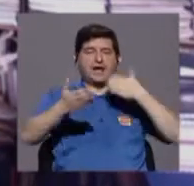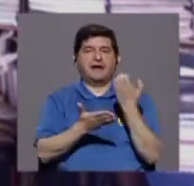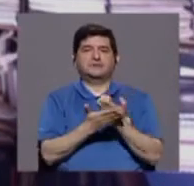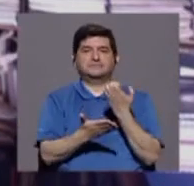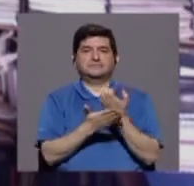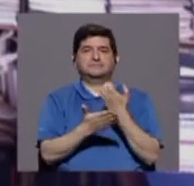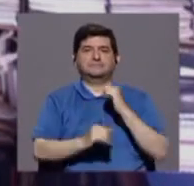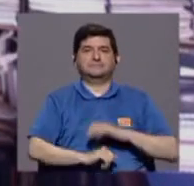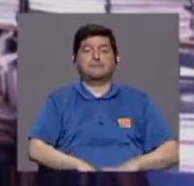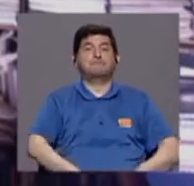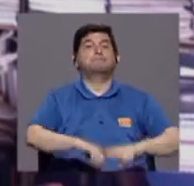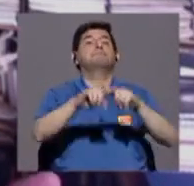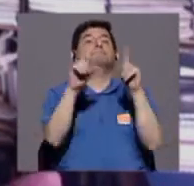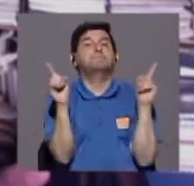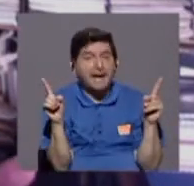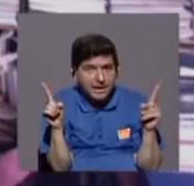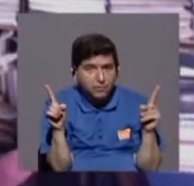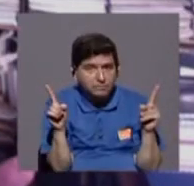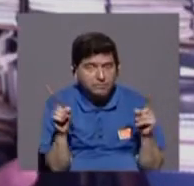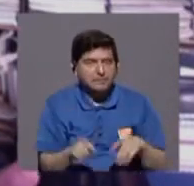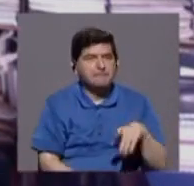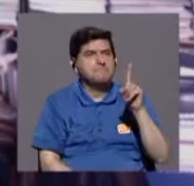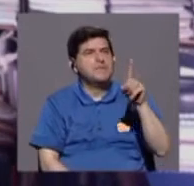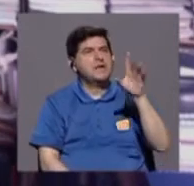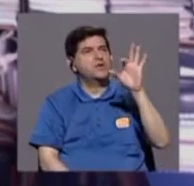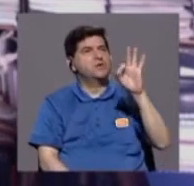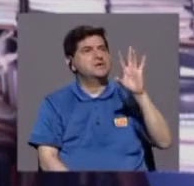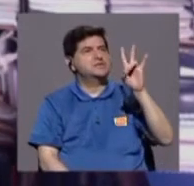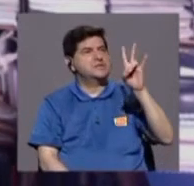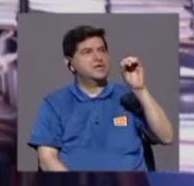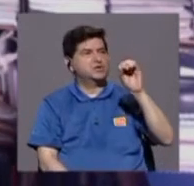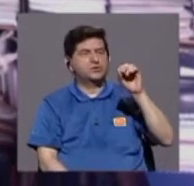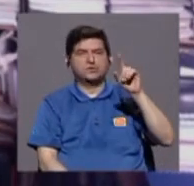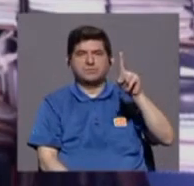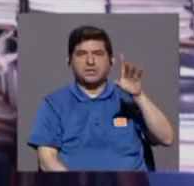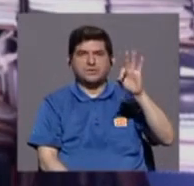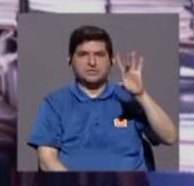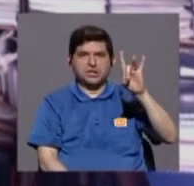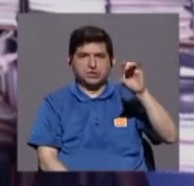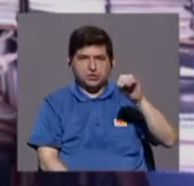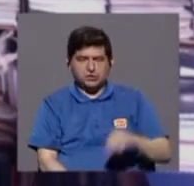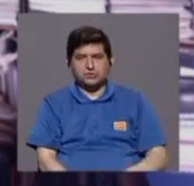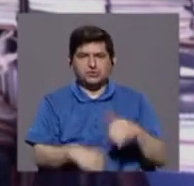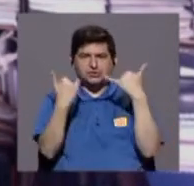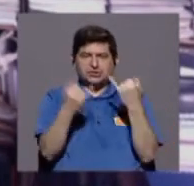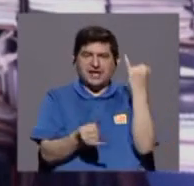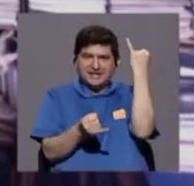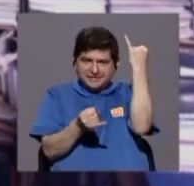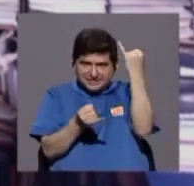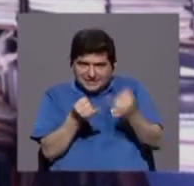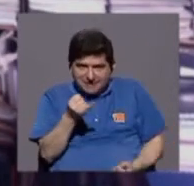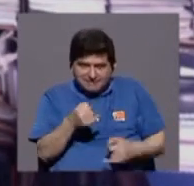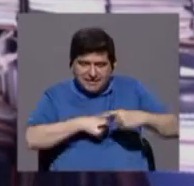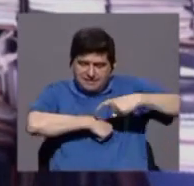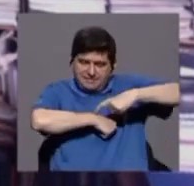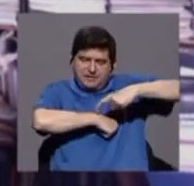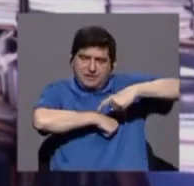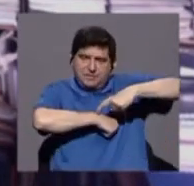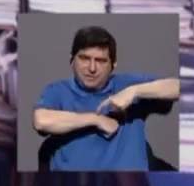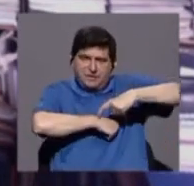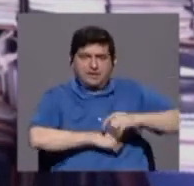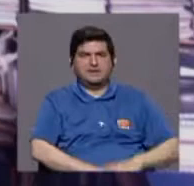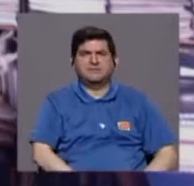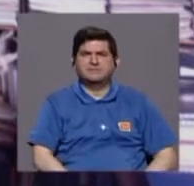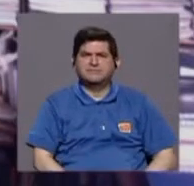económicas, pero digamos 1970-80 estamos realmente hacia el fin de una época,